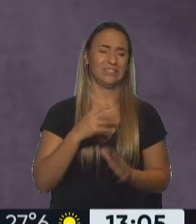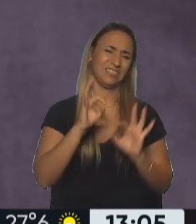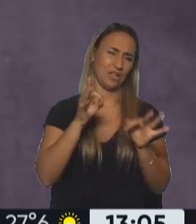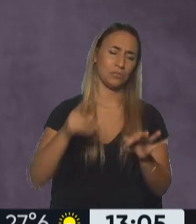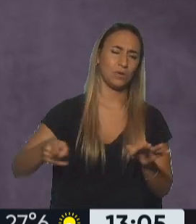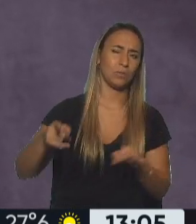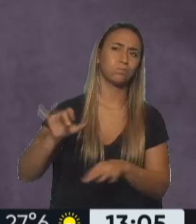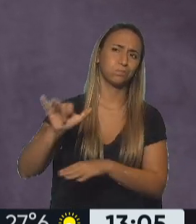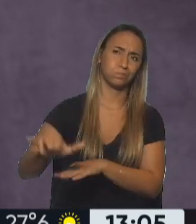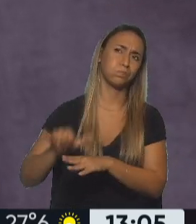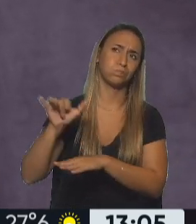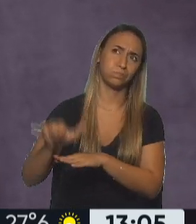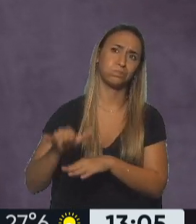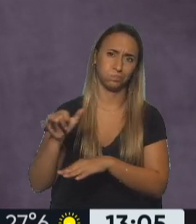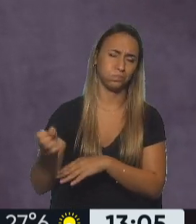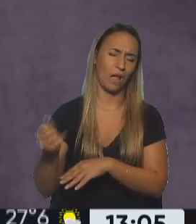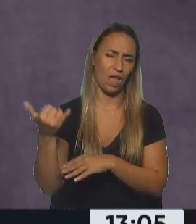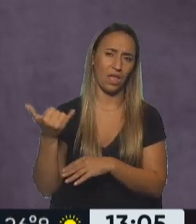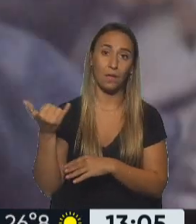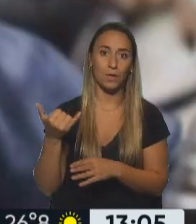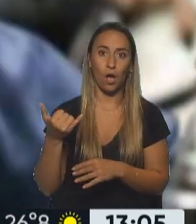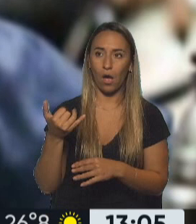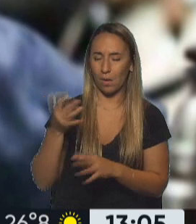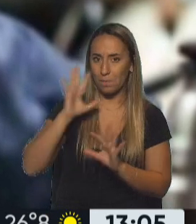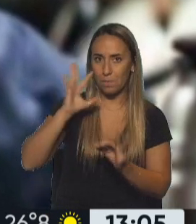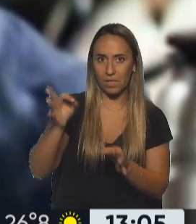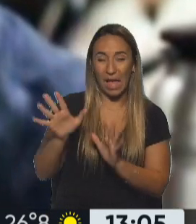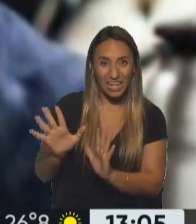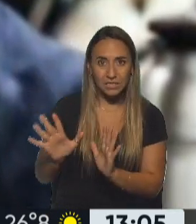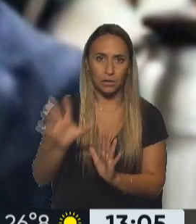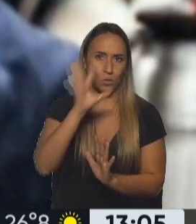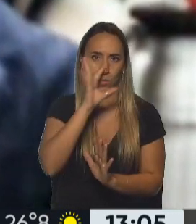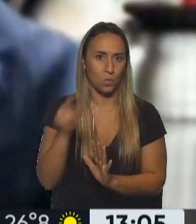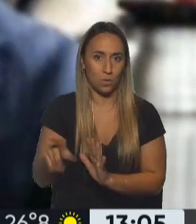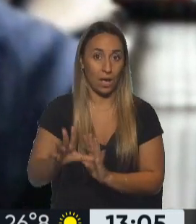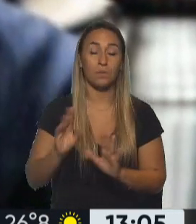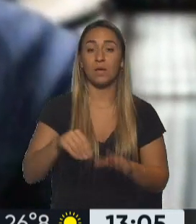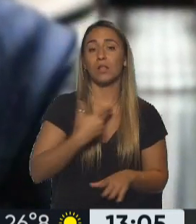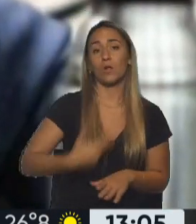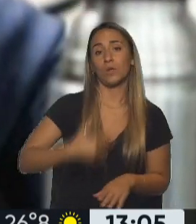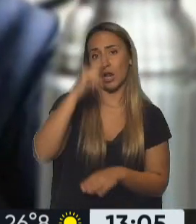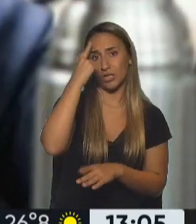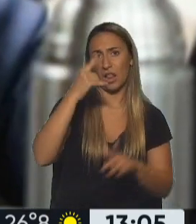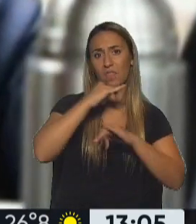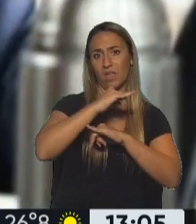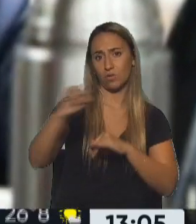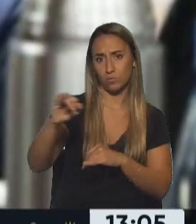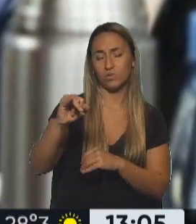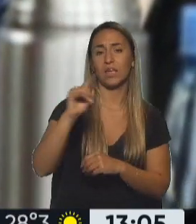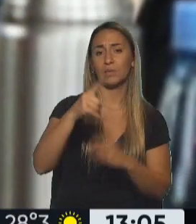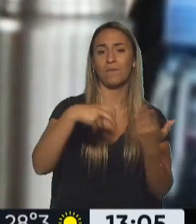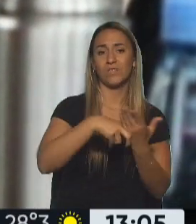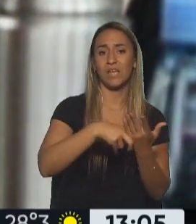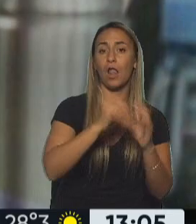nunca lo habíamos visto al descubierto además de la denuncia del gobierno Nacional de la fiscal de Bariloche